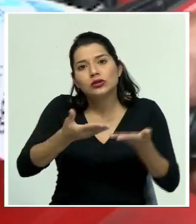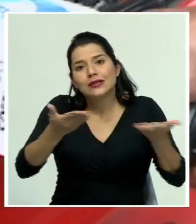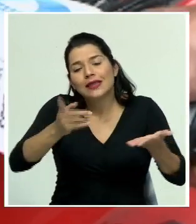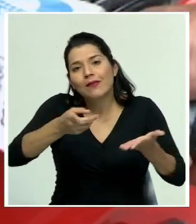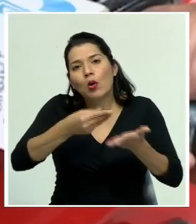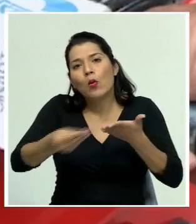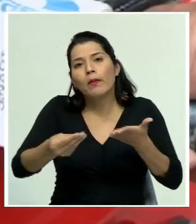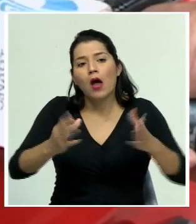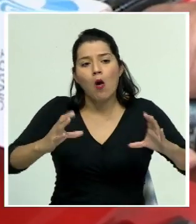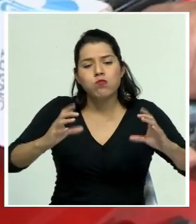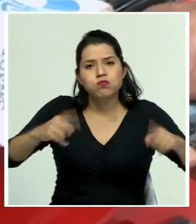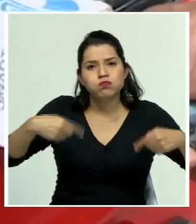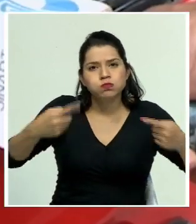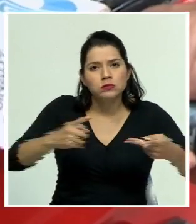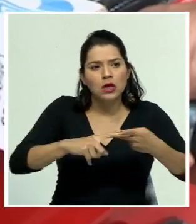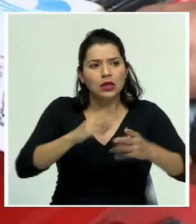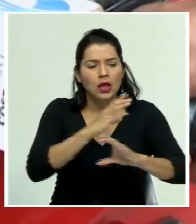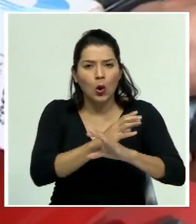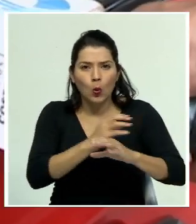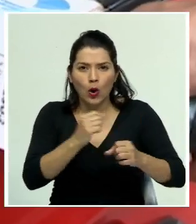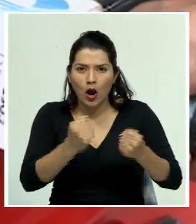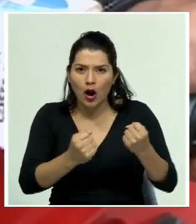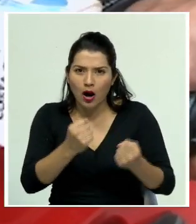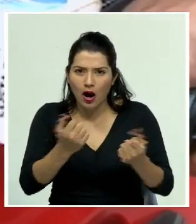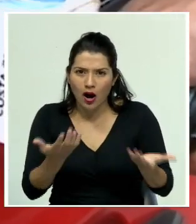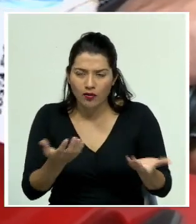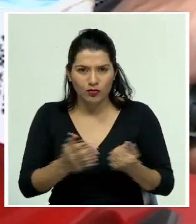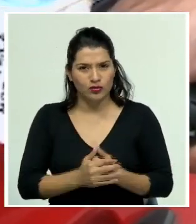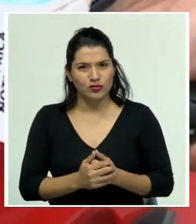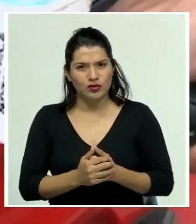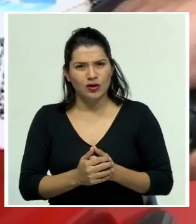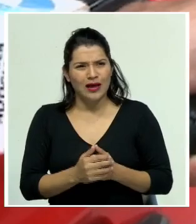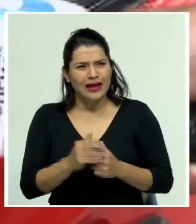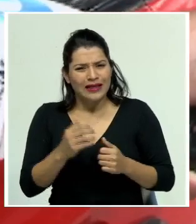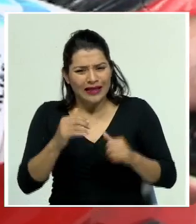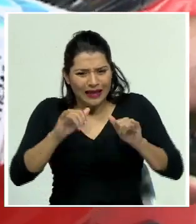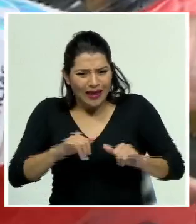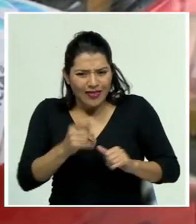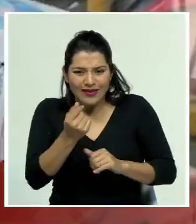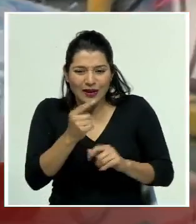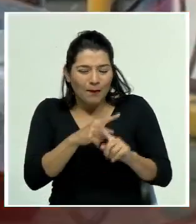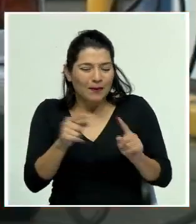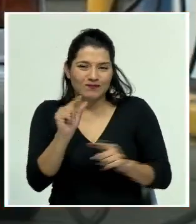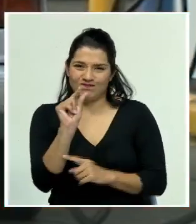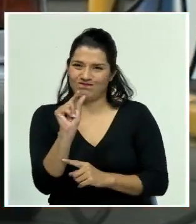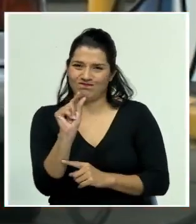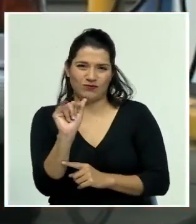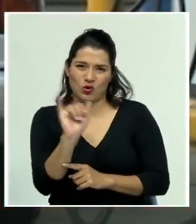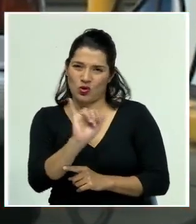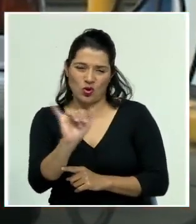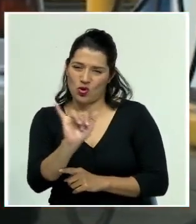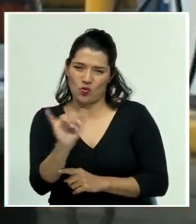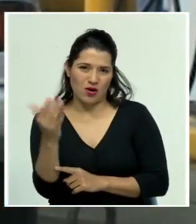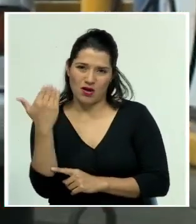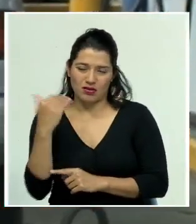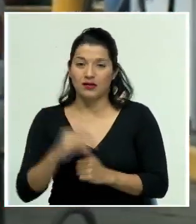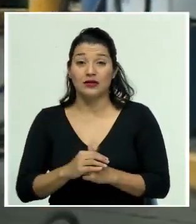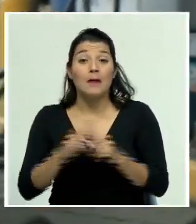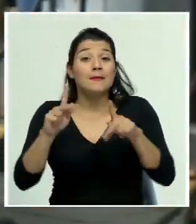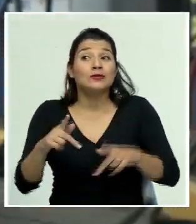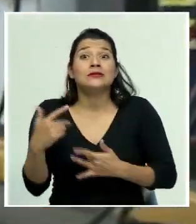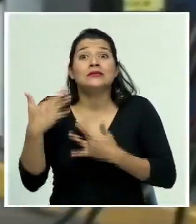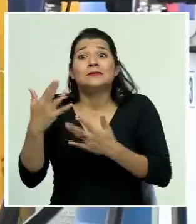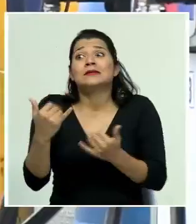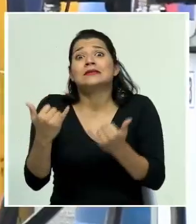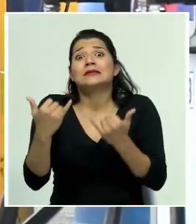el mantenimiento del carro, o sea, queda, pero queda muy poco, ya no es igual que antes. Las personas esperan que pronto se